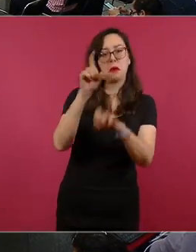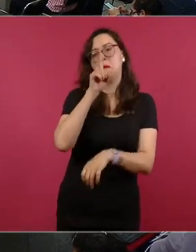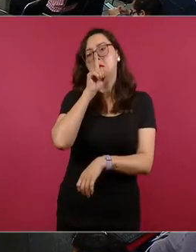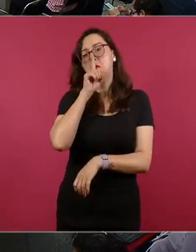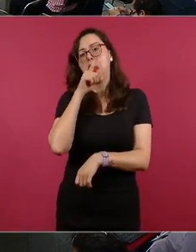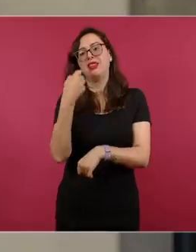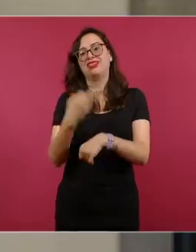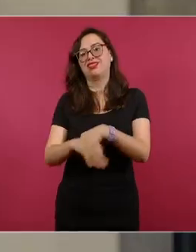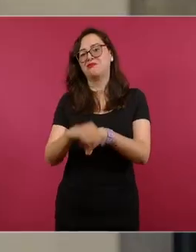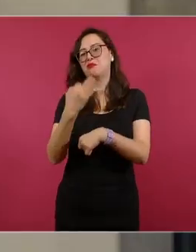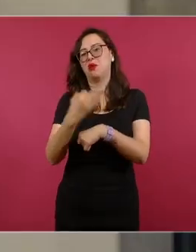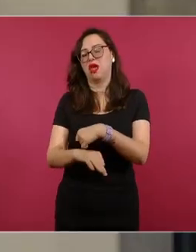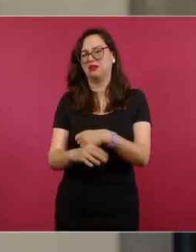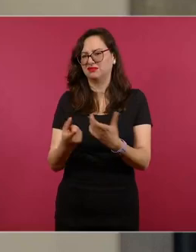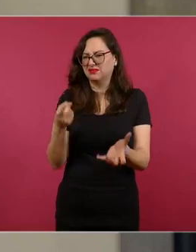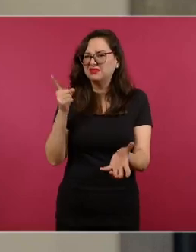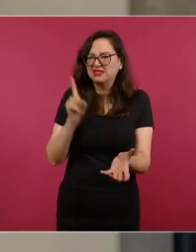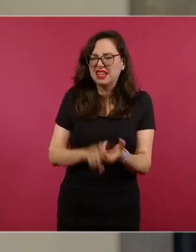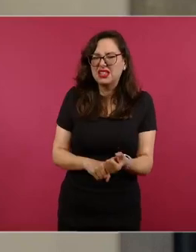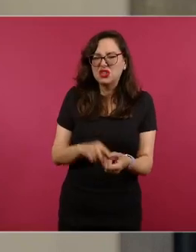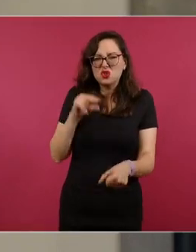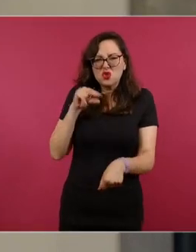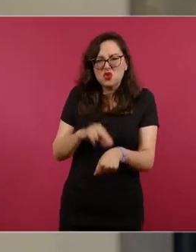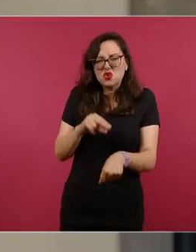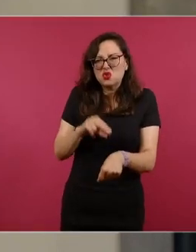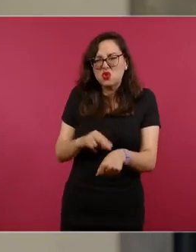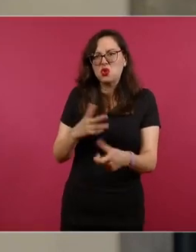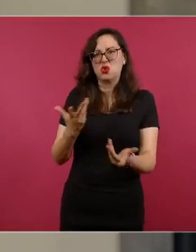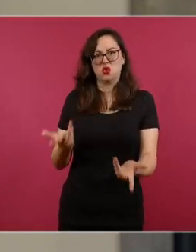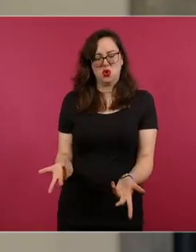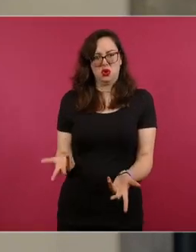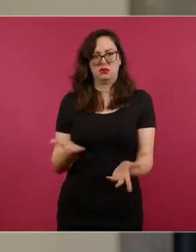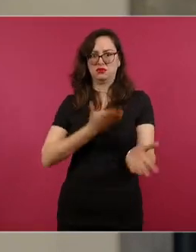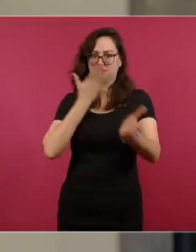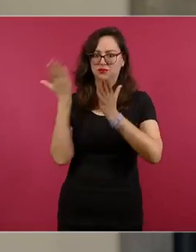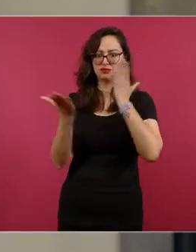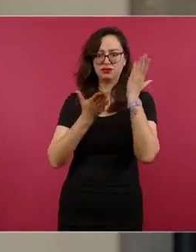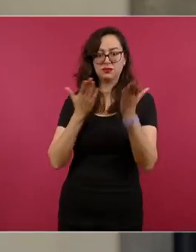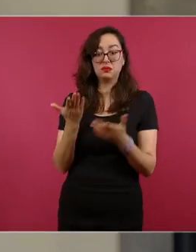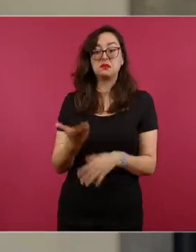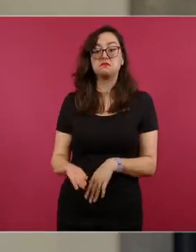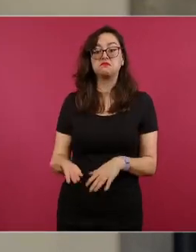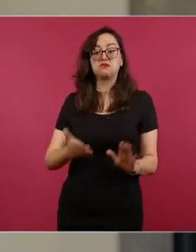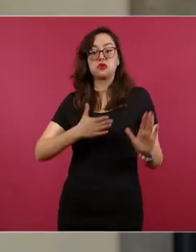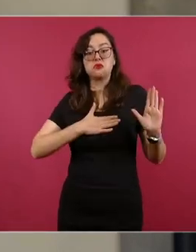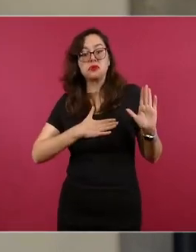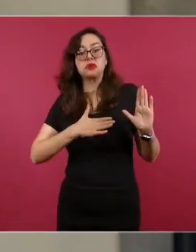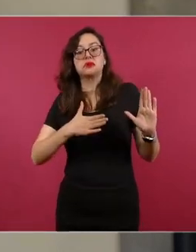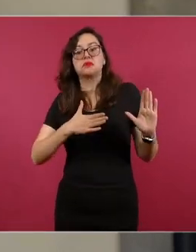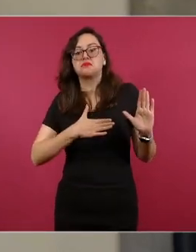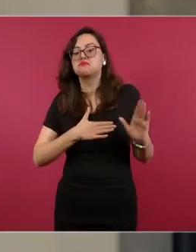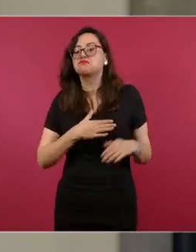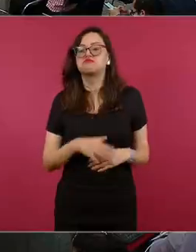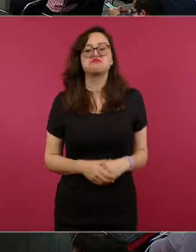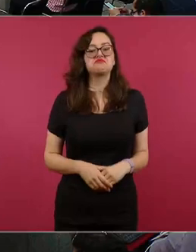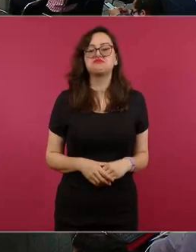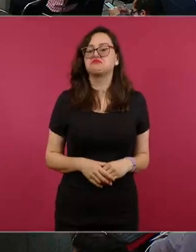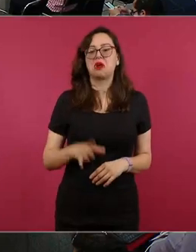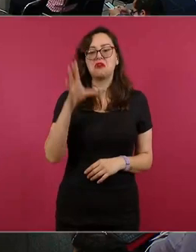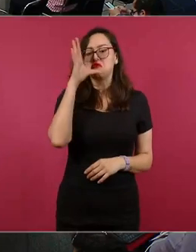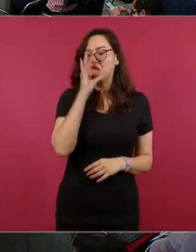la enseñanza médica. A pesar de promesas anteriores de solución, la situación persiste con clases incompletas,